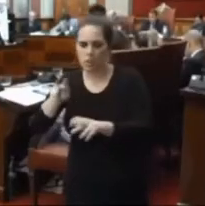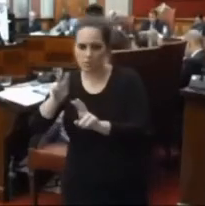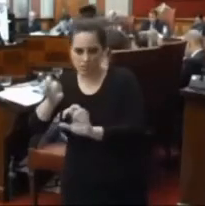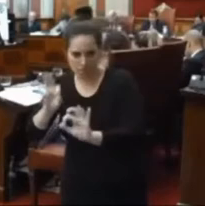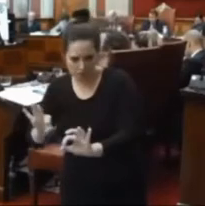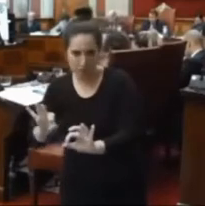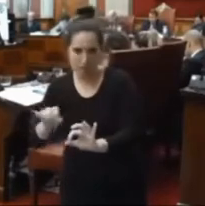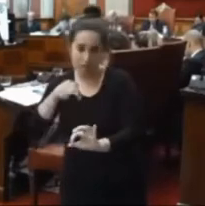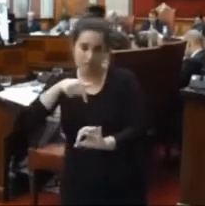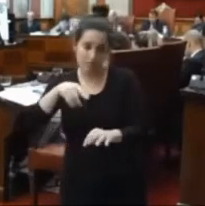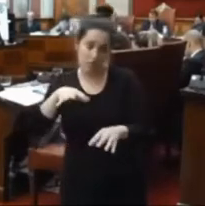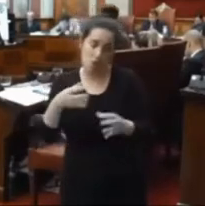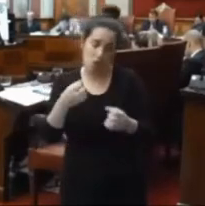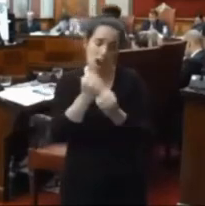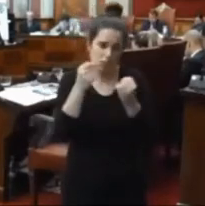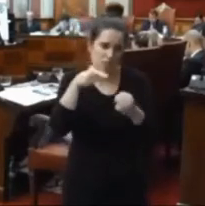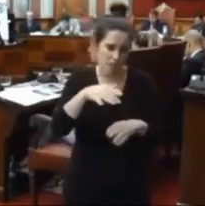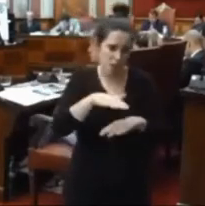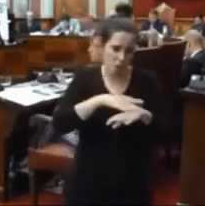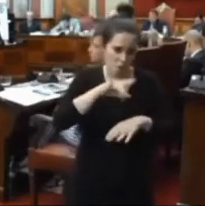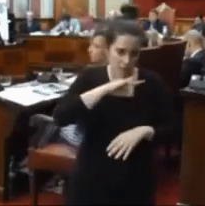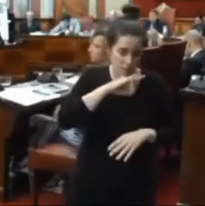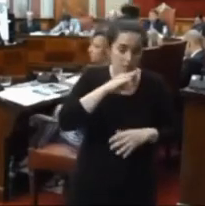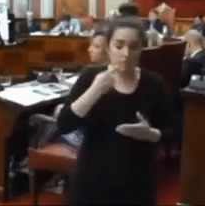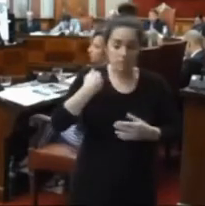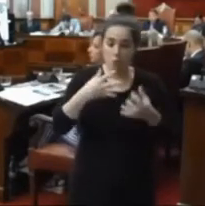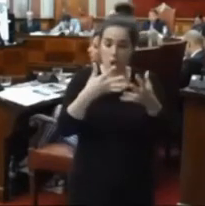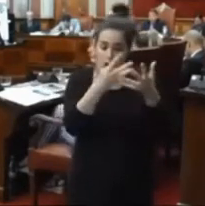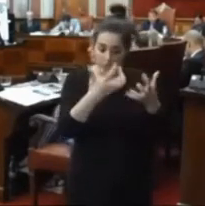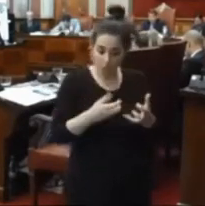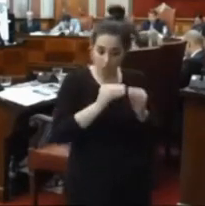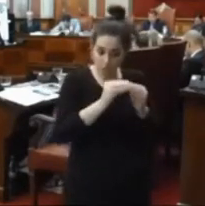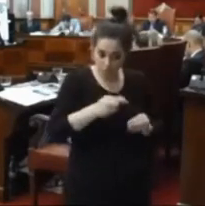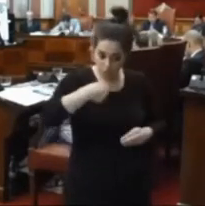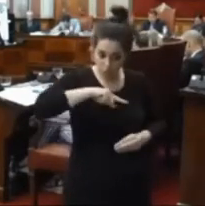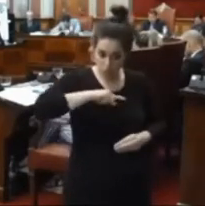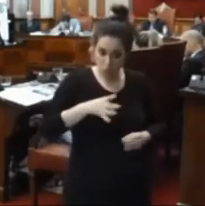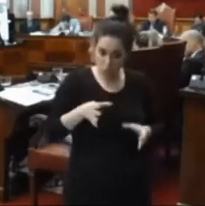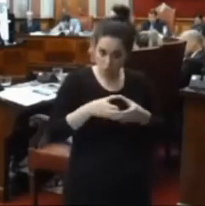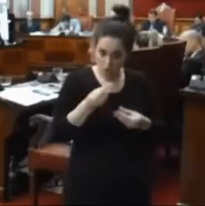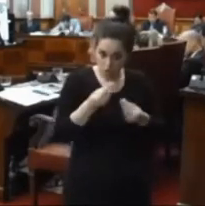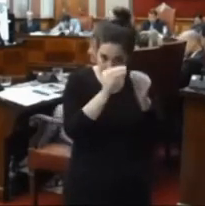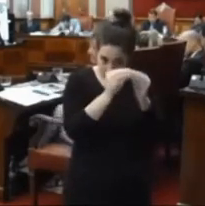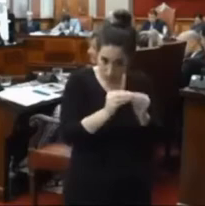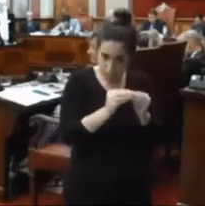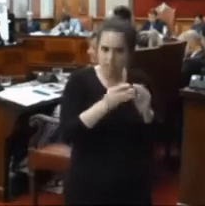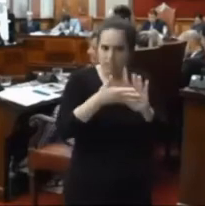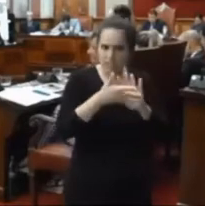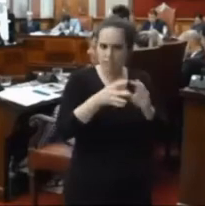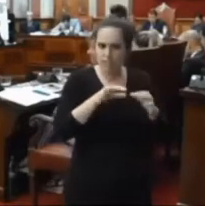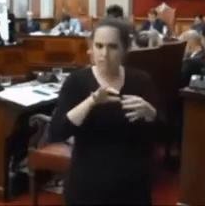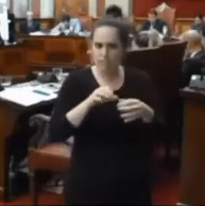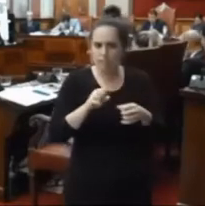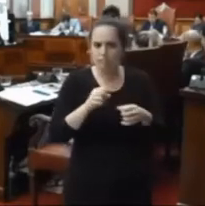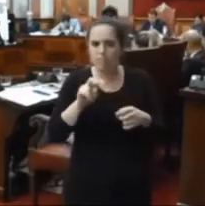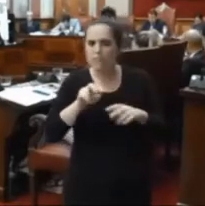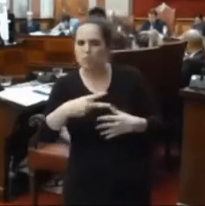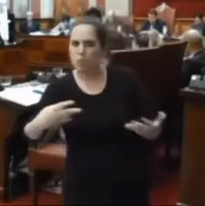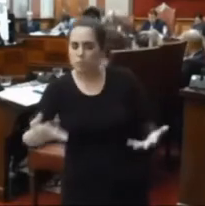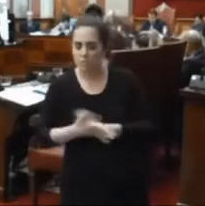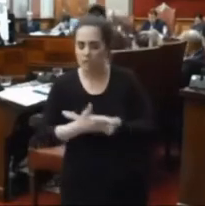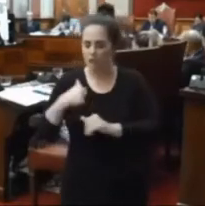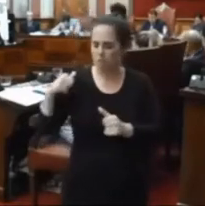La situación que dibuja el informe realizado por nuestro colectivo es que en Canarias hemos experimentado un importante retroceso en los últimos